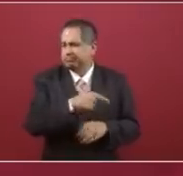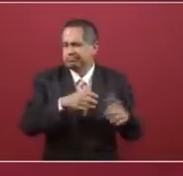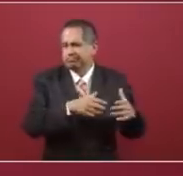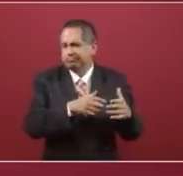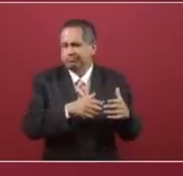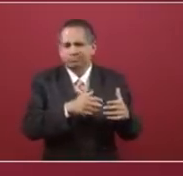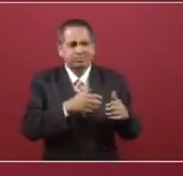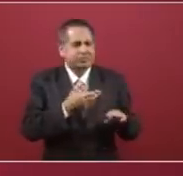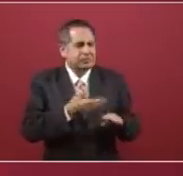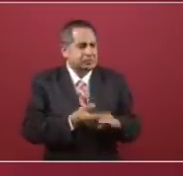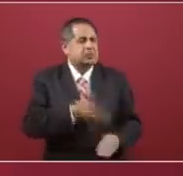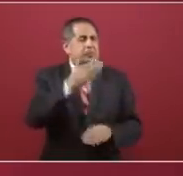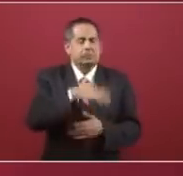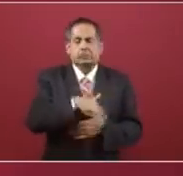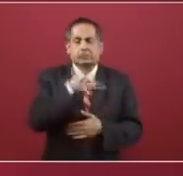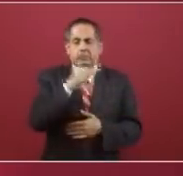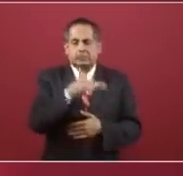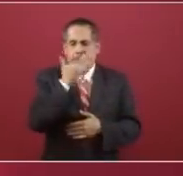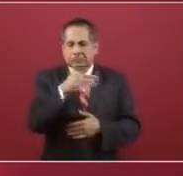como muy corruptos.